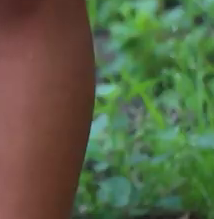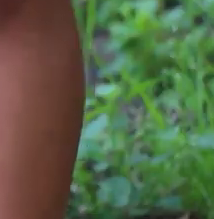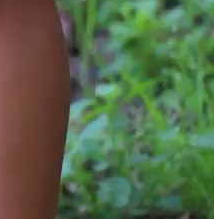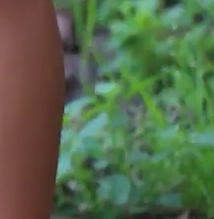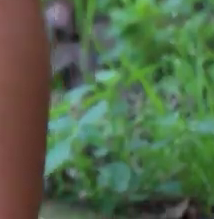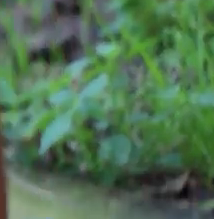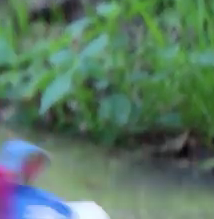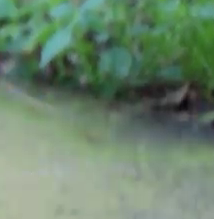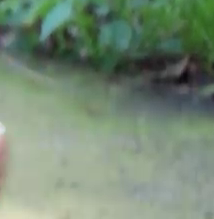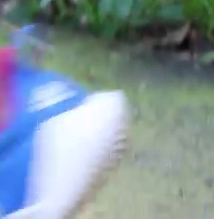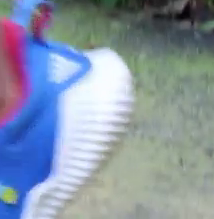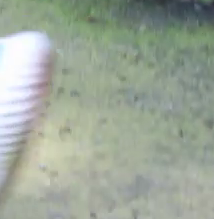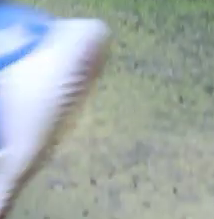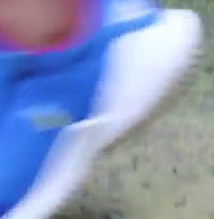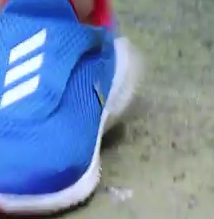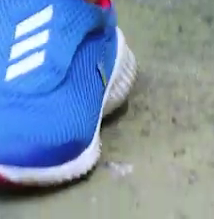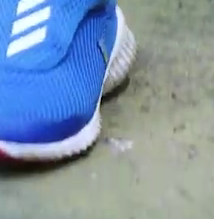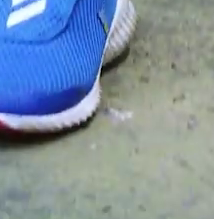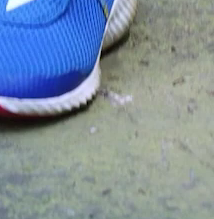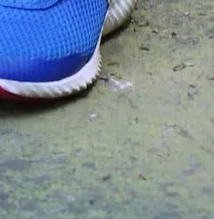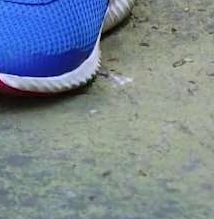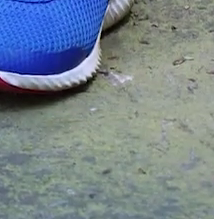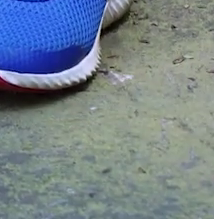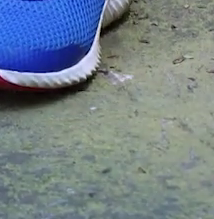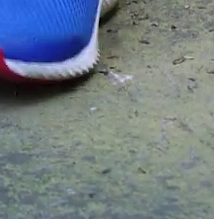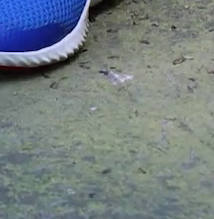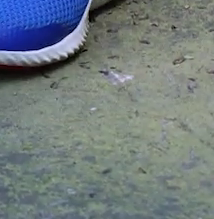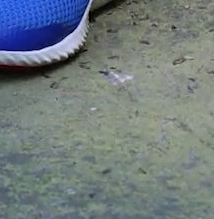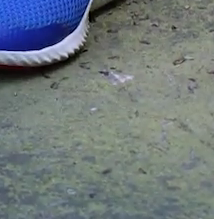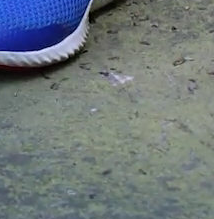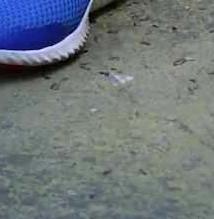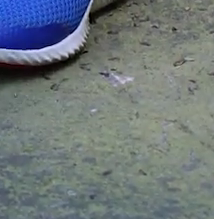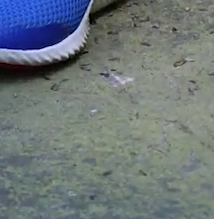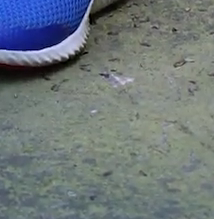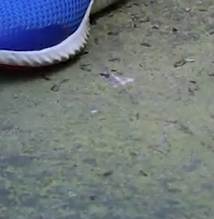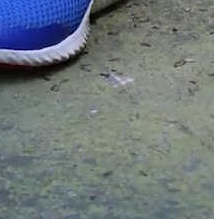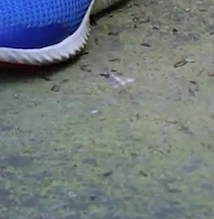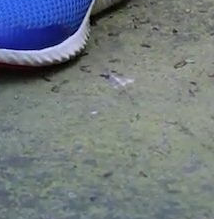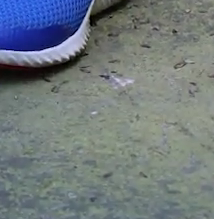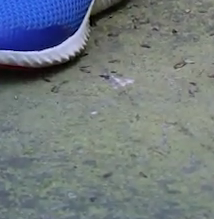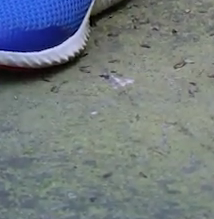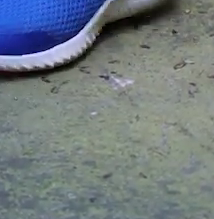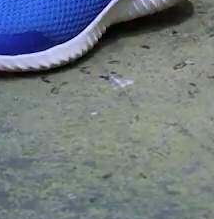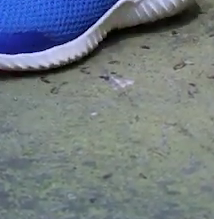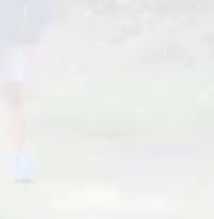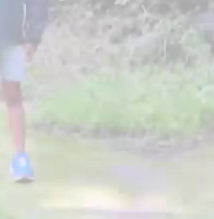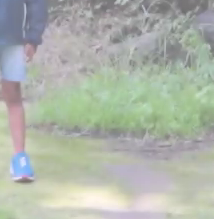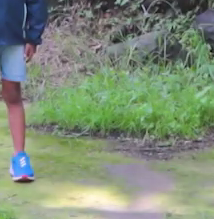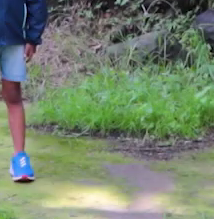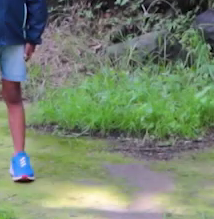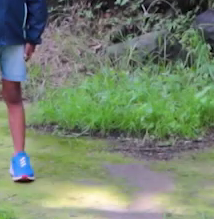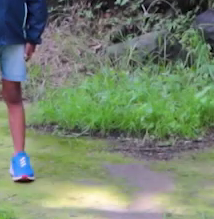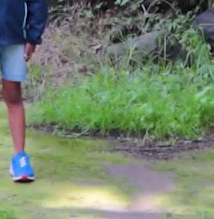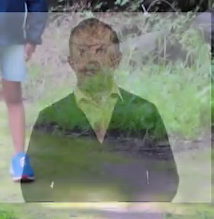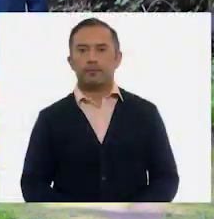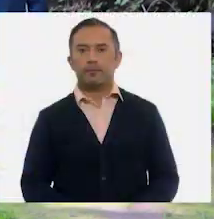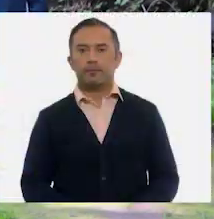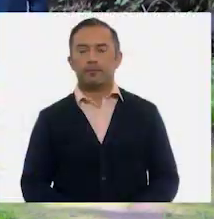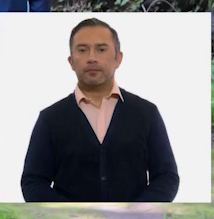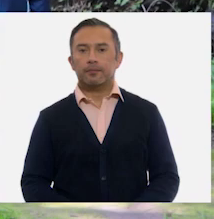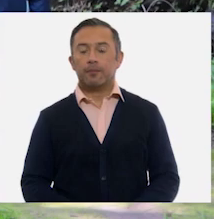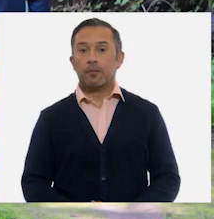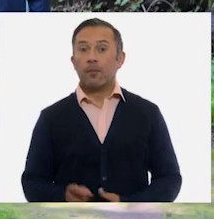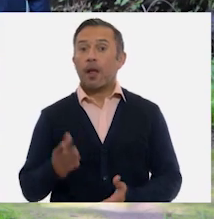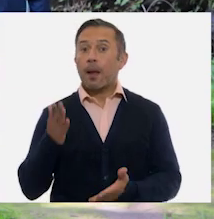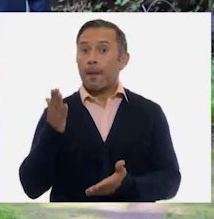respiramos. Acuérdense de tener siempre la posición de los pies, de las puntas hacia adentro. Y después de cada